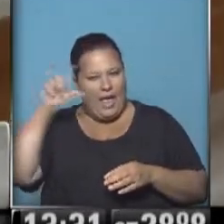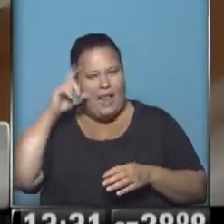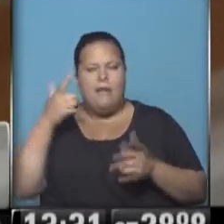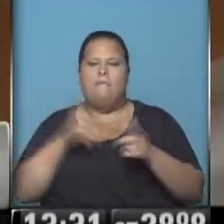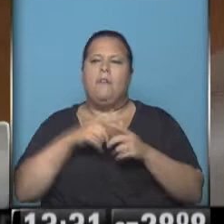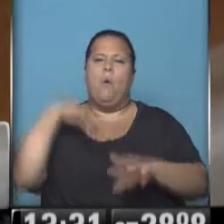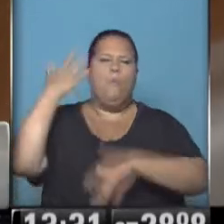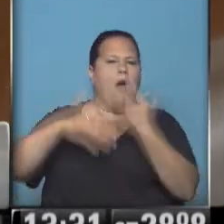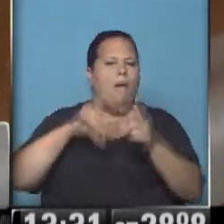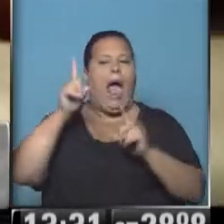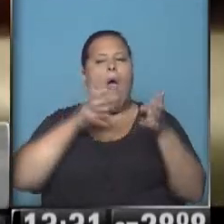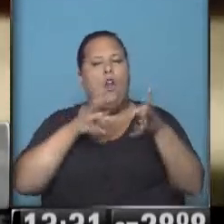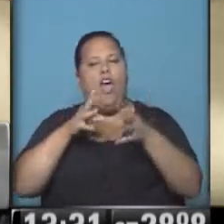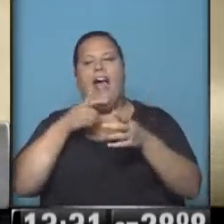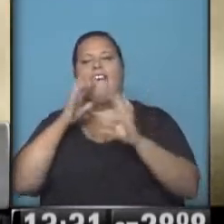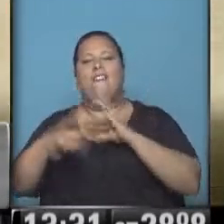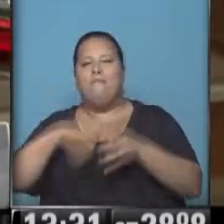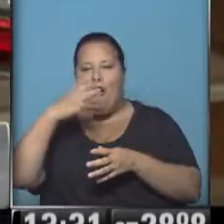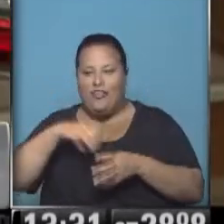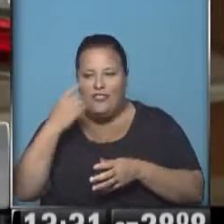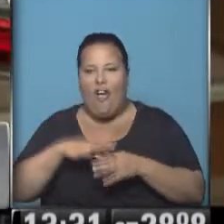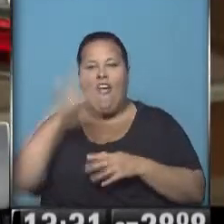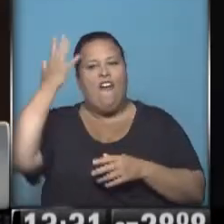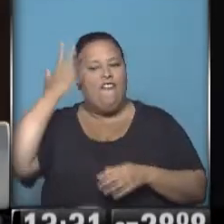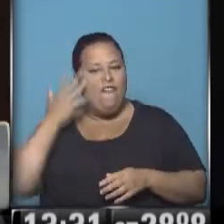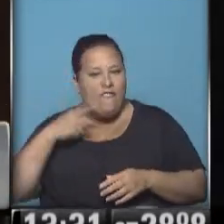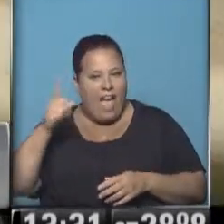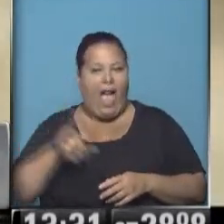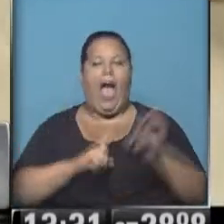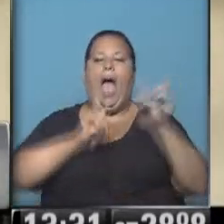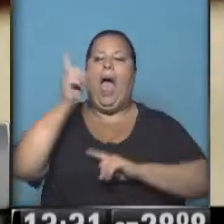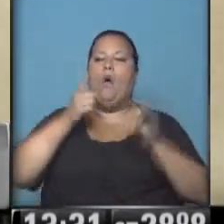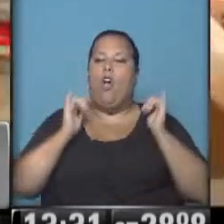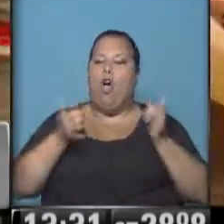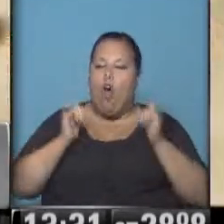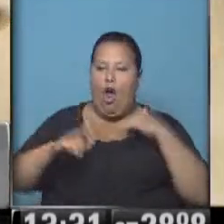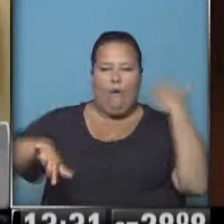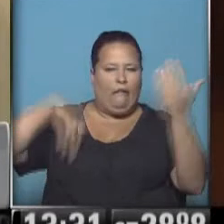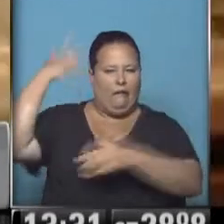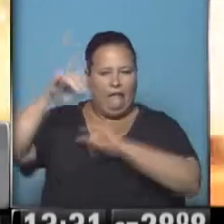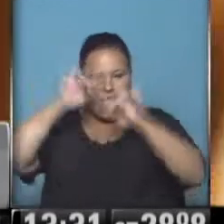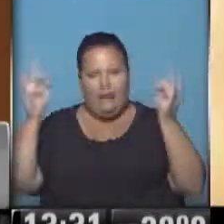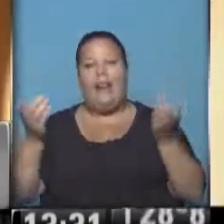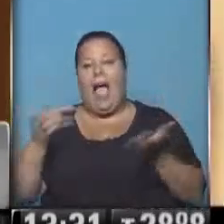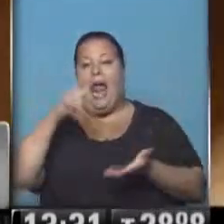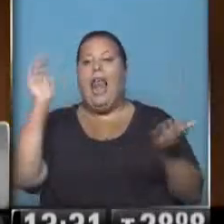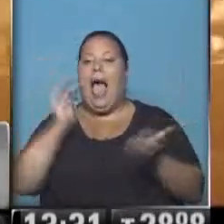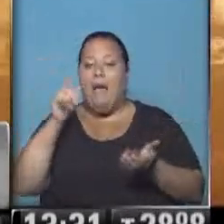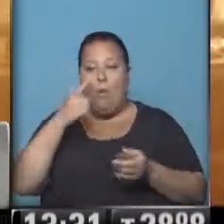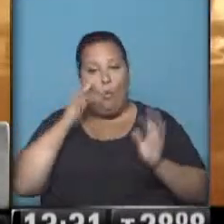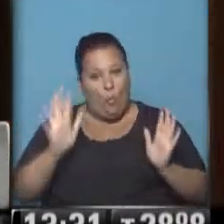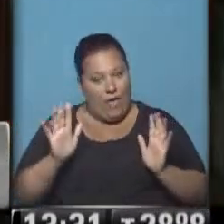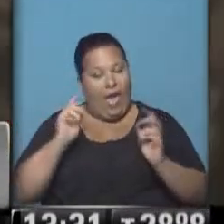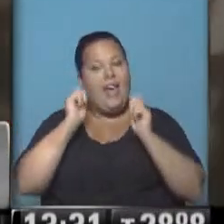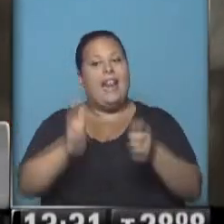si un escándalo, algunas guerras de pochoclo en salas, por ejemplo, en Francia, algunos adolescentes revoltosos. Claro, Annabelle es la muñequita, cuidado si les